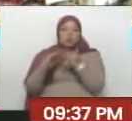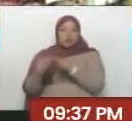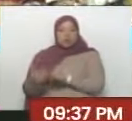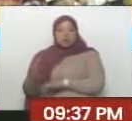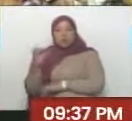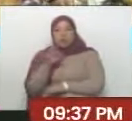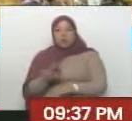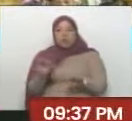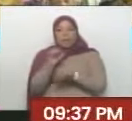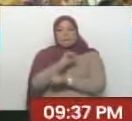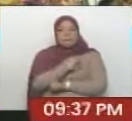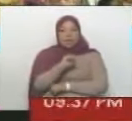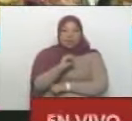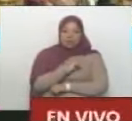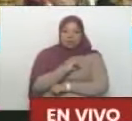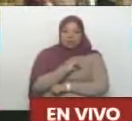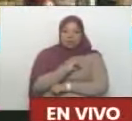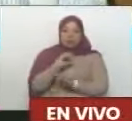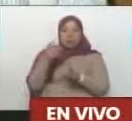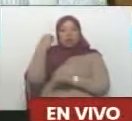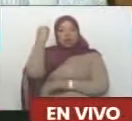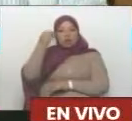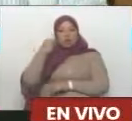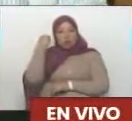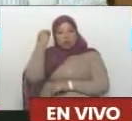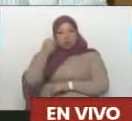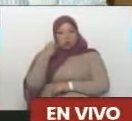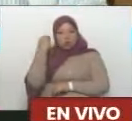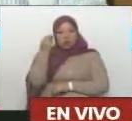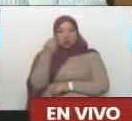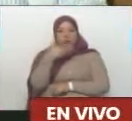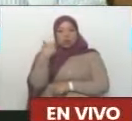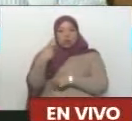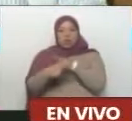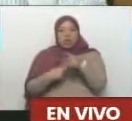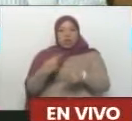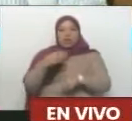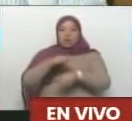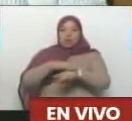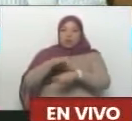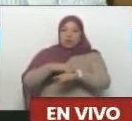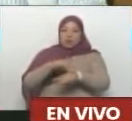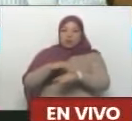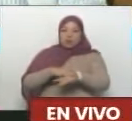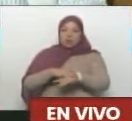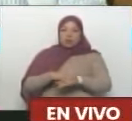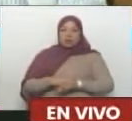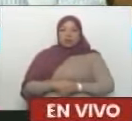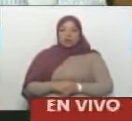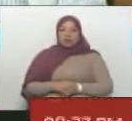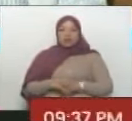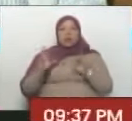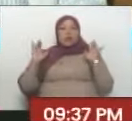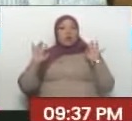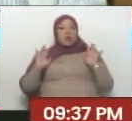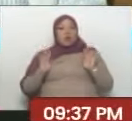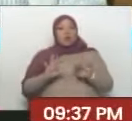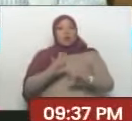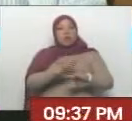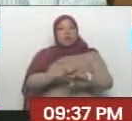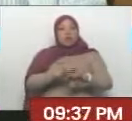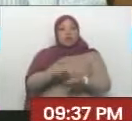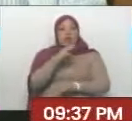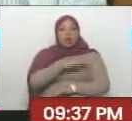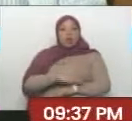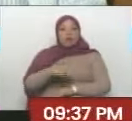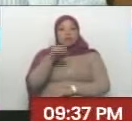no tener miedo a pensar que tenemos poca convocatoria. Porque la convocatoria de las